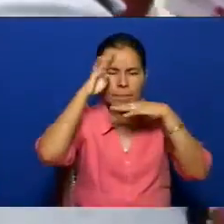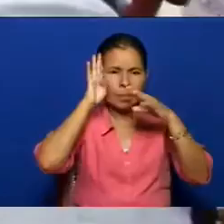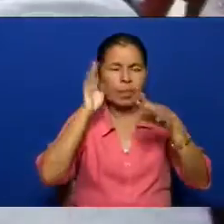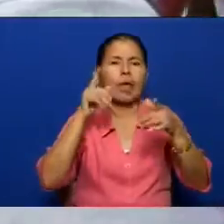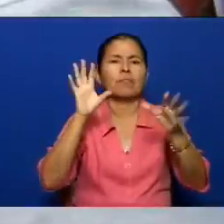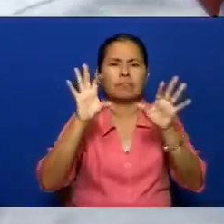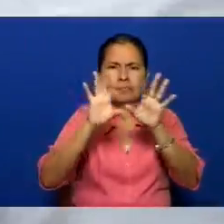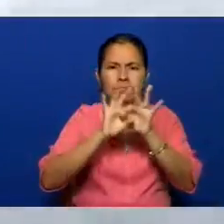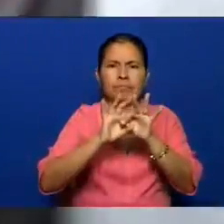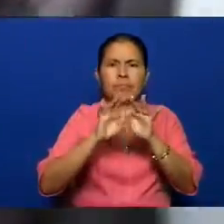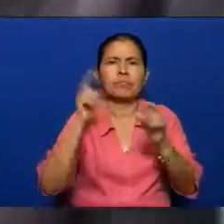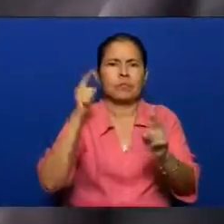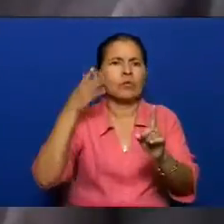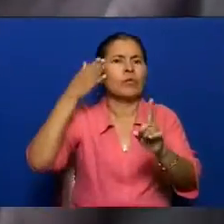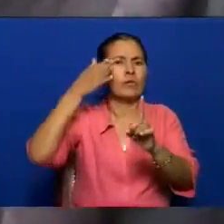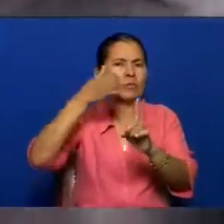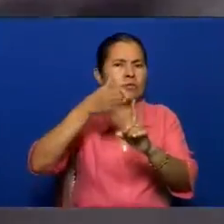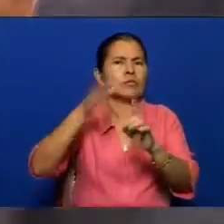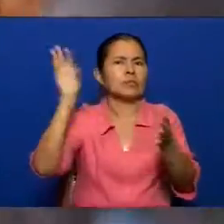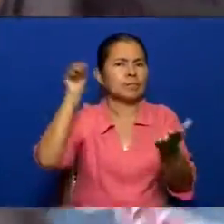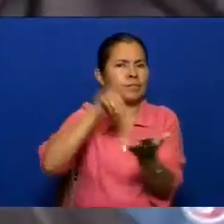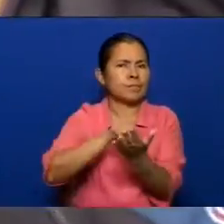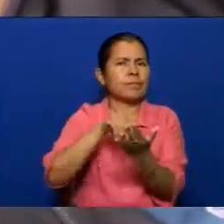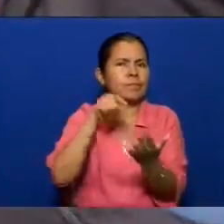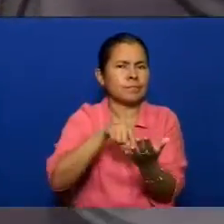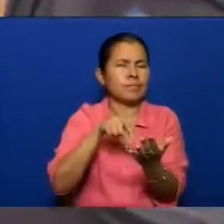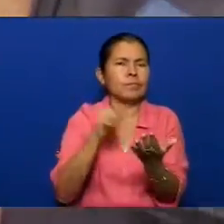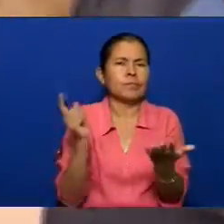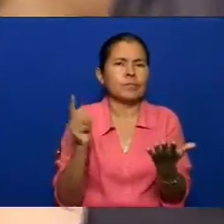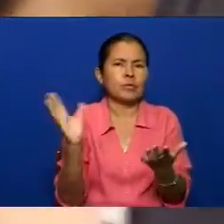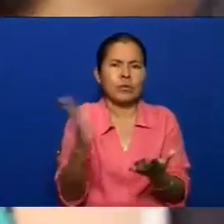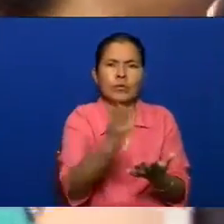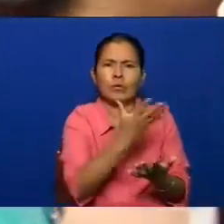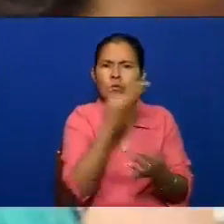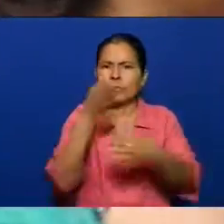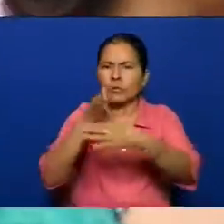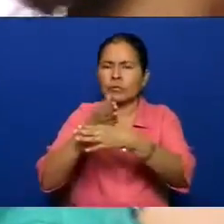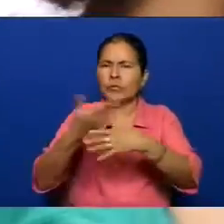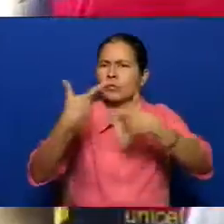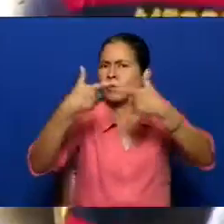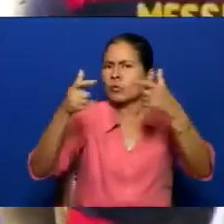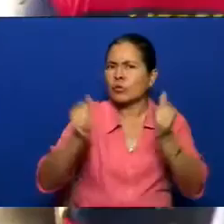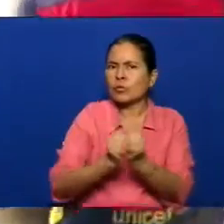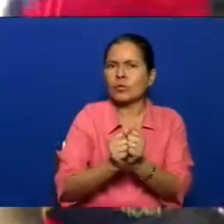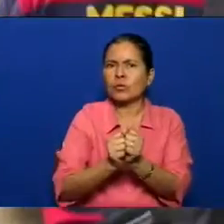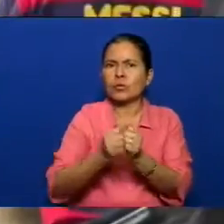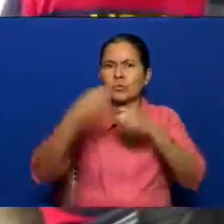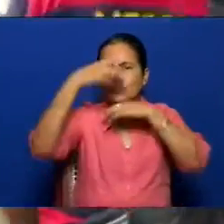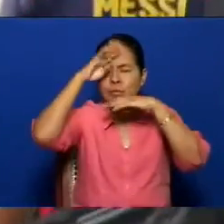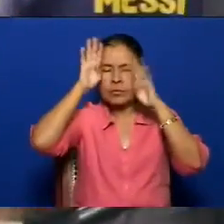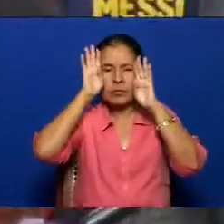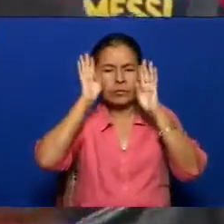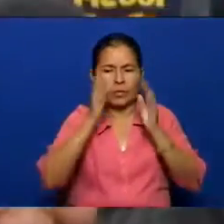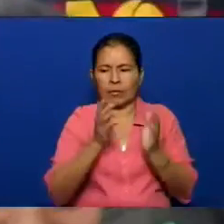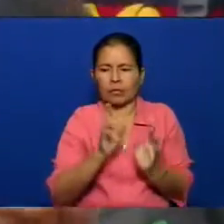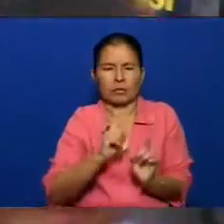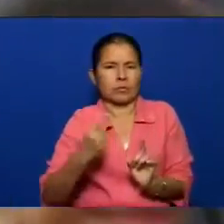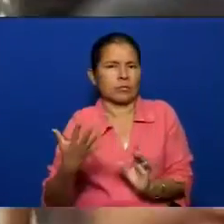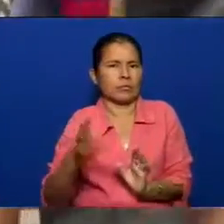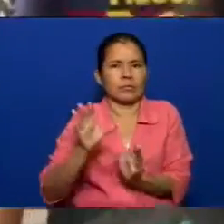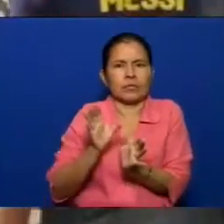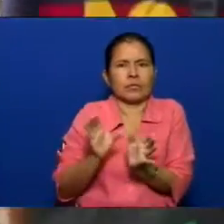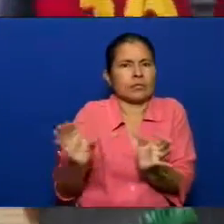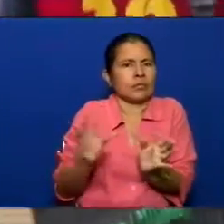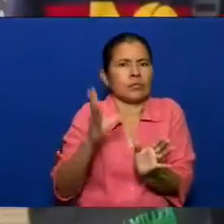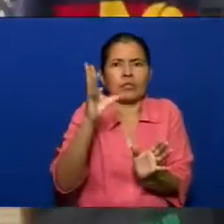del Milenio. Ahora ya, ahora se discute, es decir, todos los actores. La empresa privada no puede estar por fuera de esto, porque